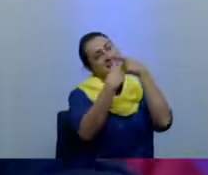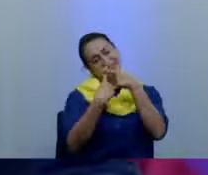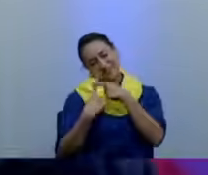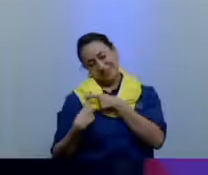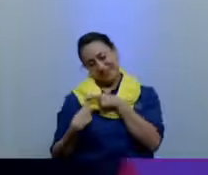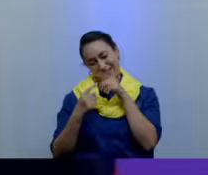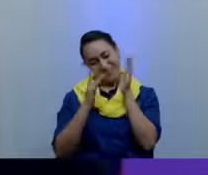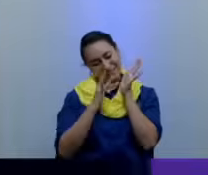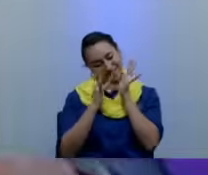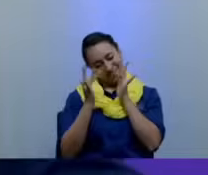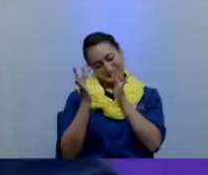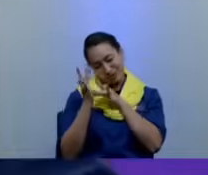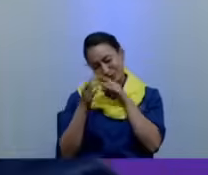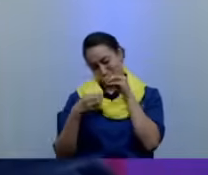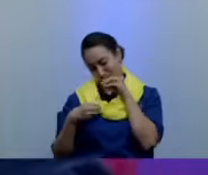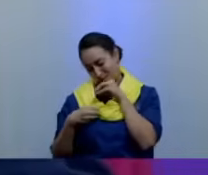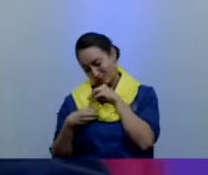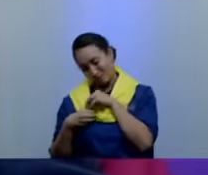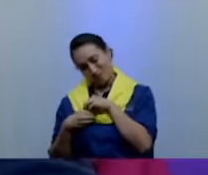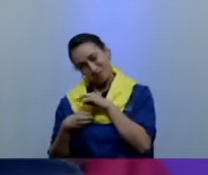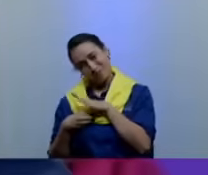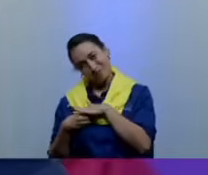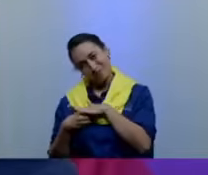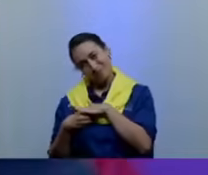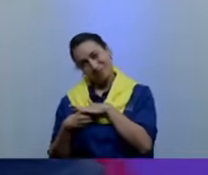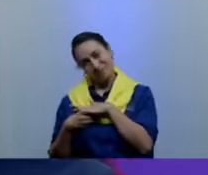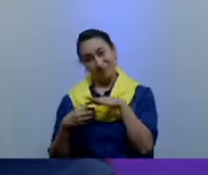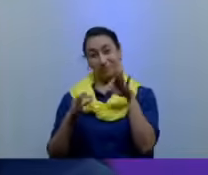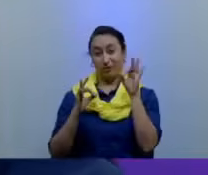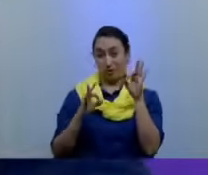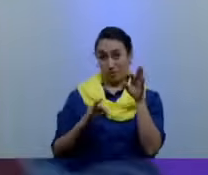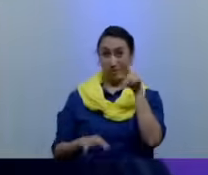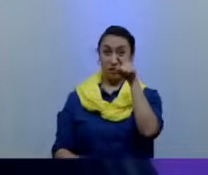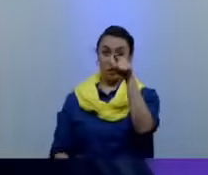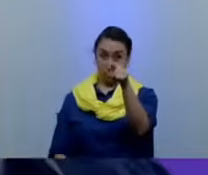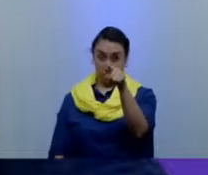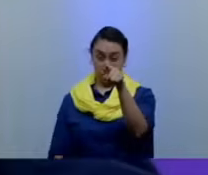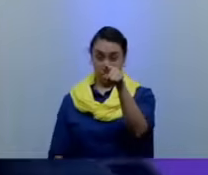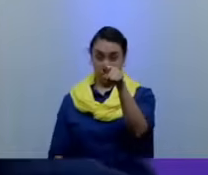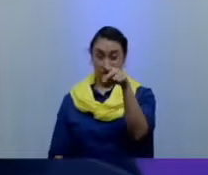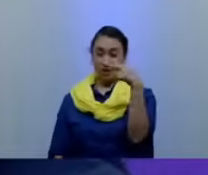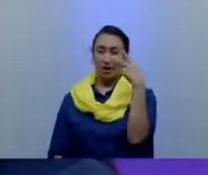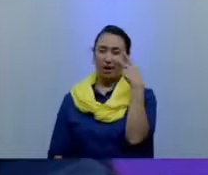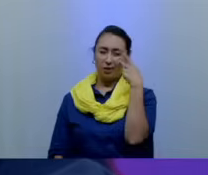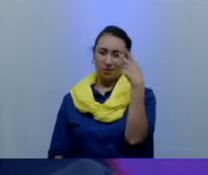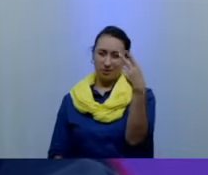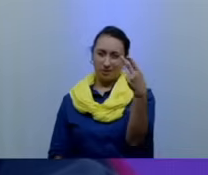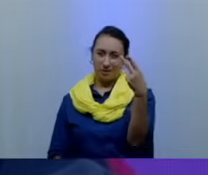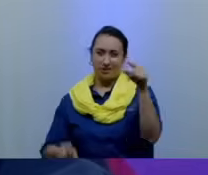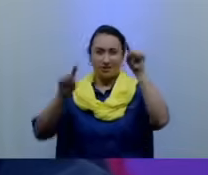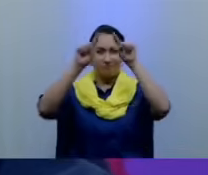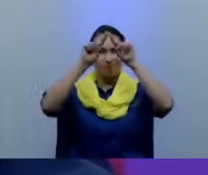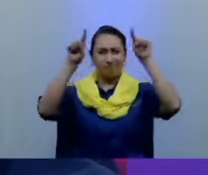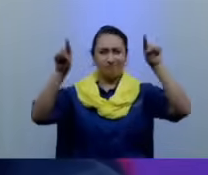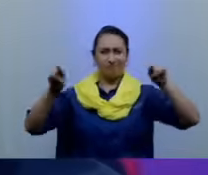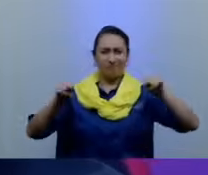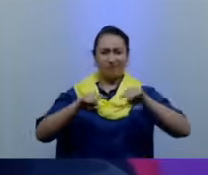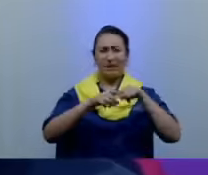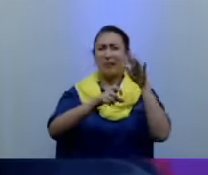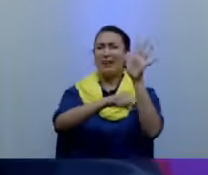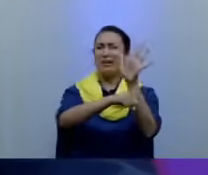o si nos está viendo a través de una pantalla, allí van a aparecer también los medios como